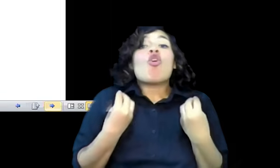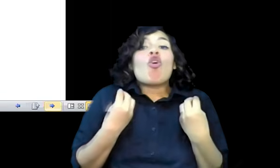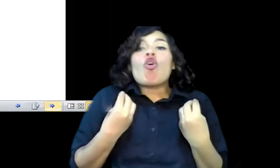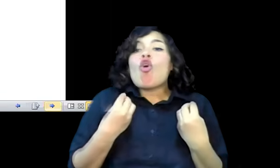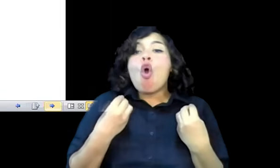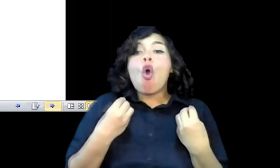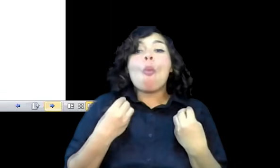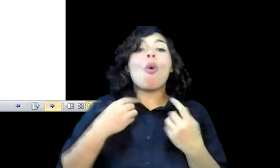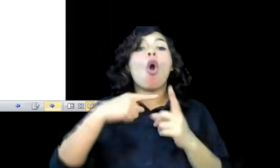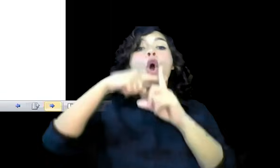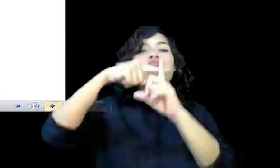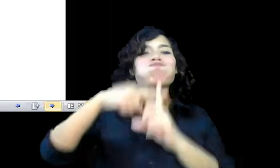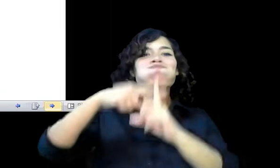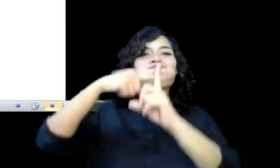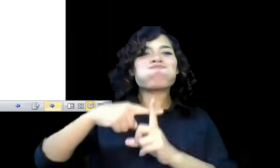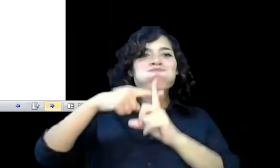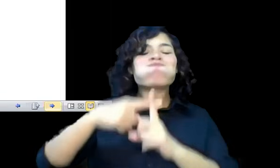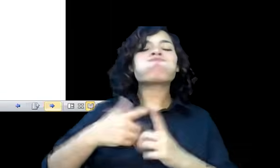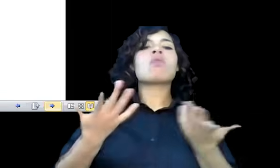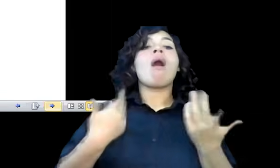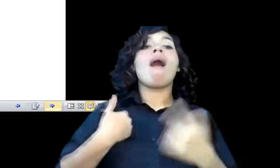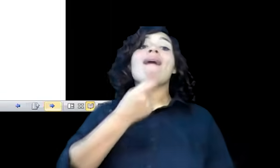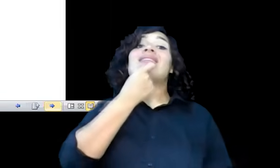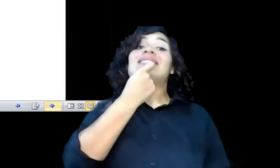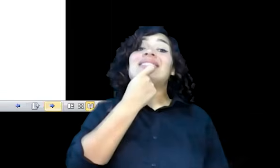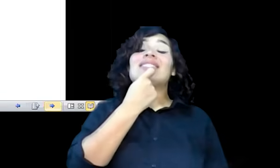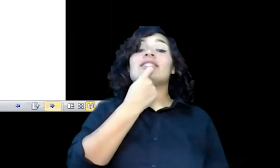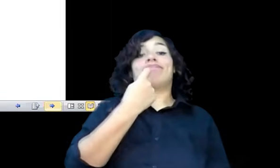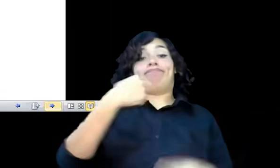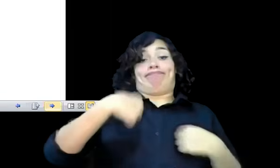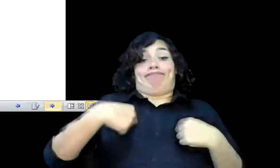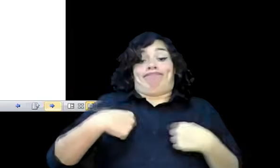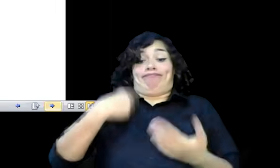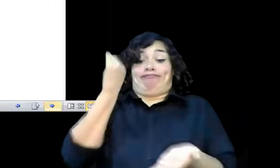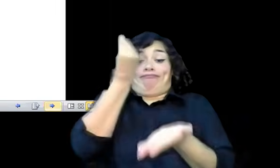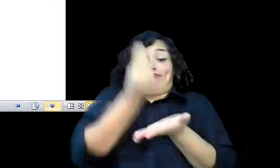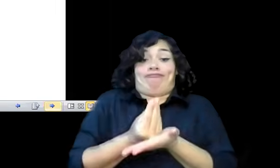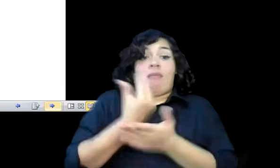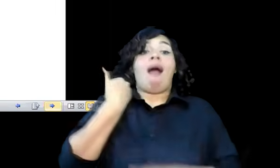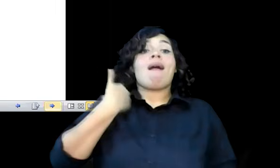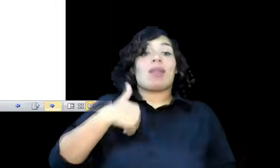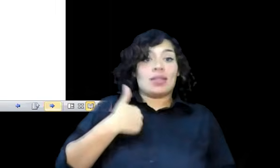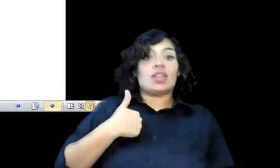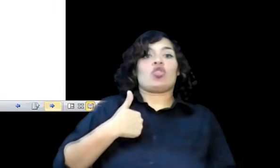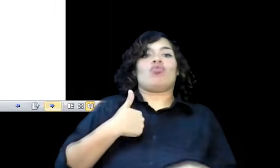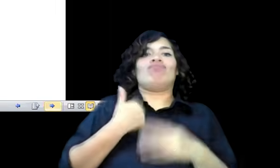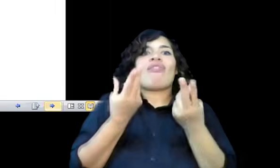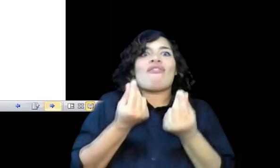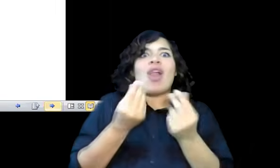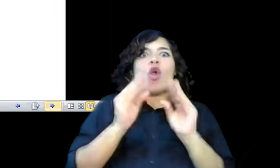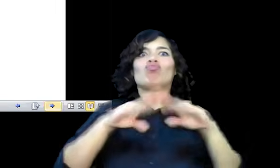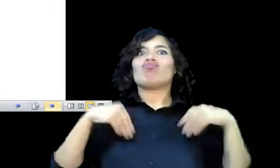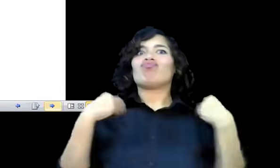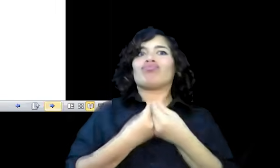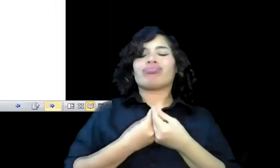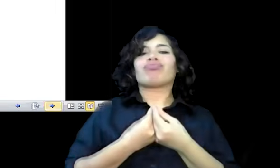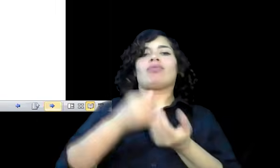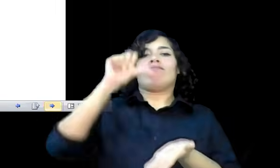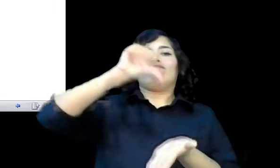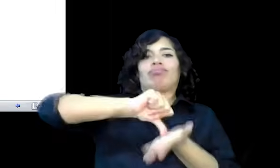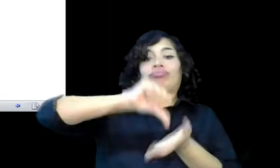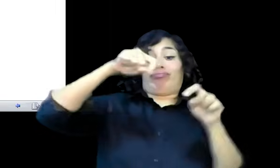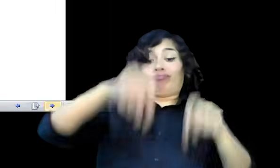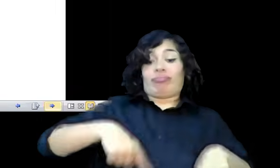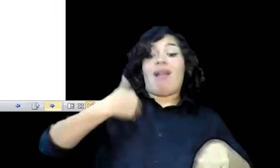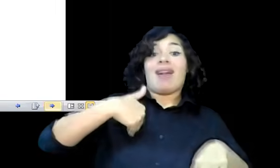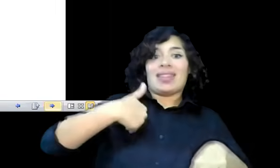¿Cómo van a calcular la base imponible? Si soy residente argentino, voy a hacer valor total de los bienes grabados en el país más los